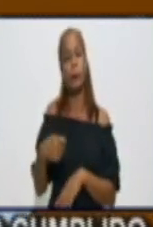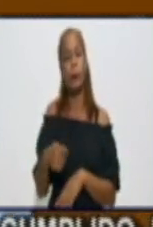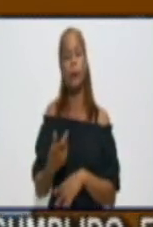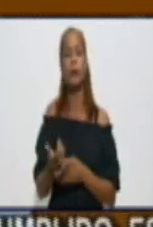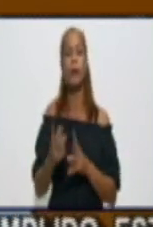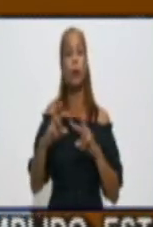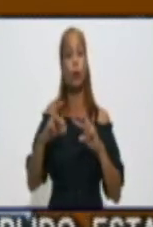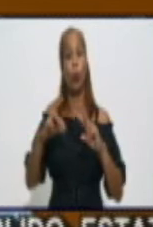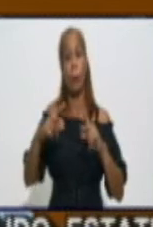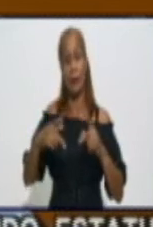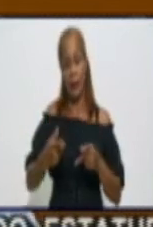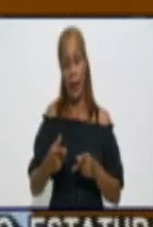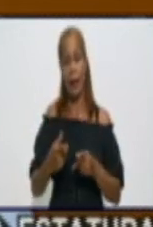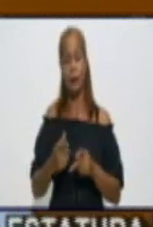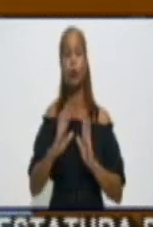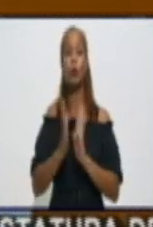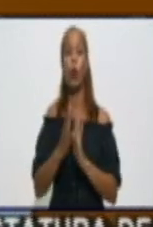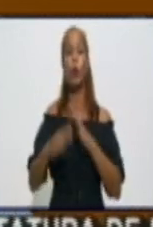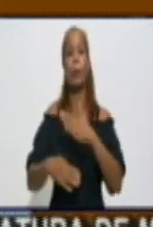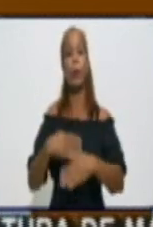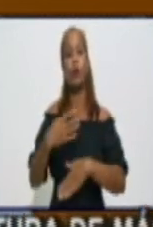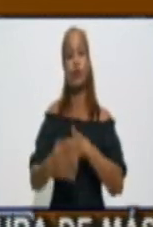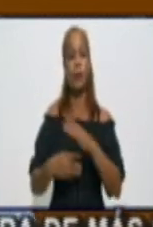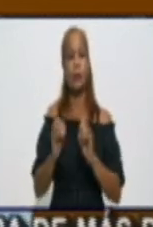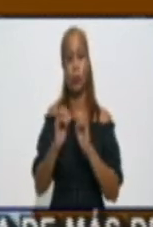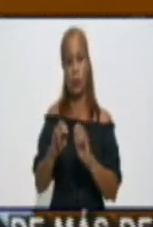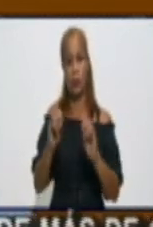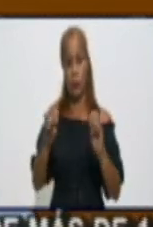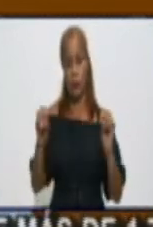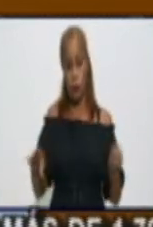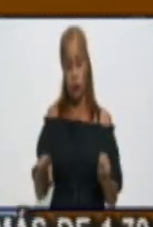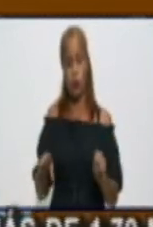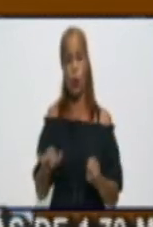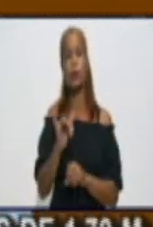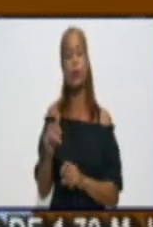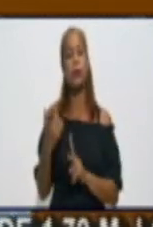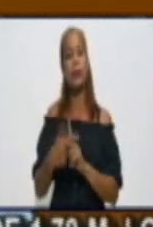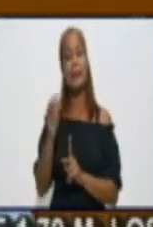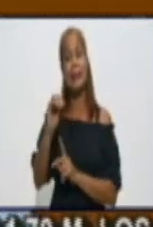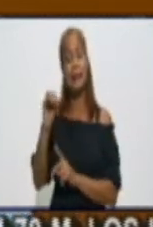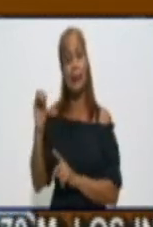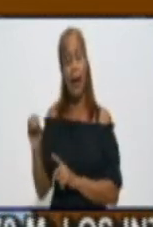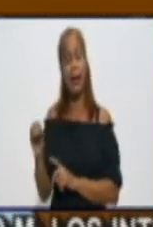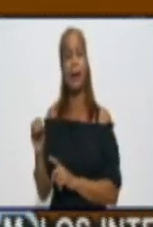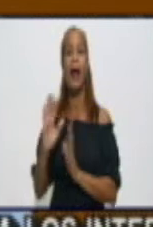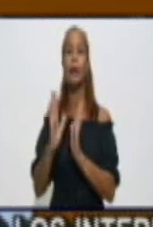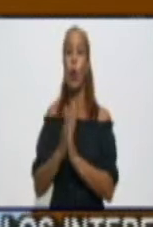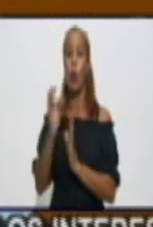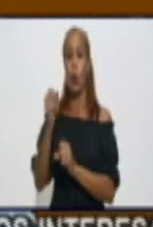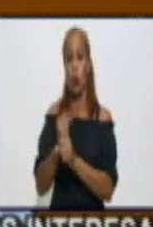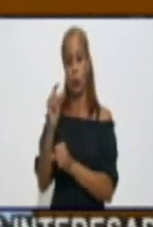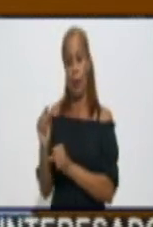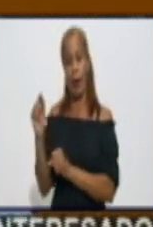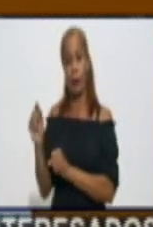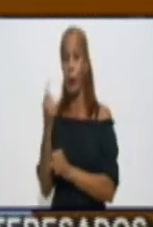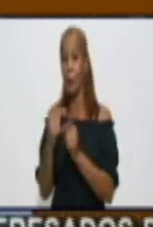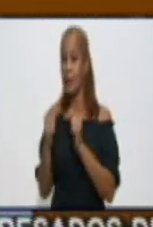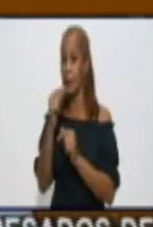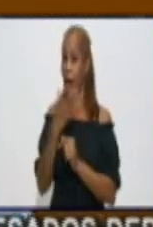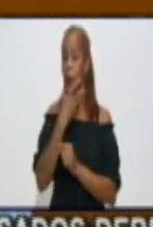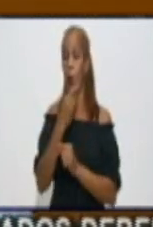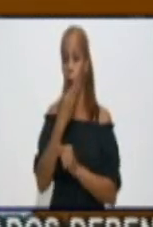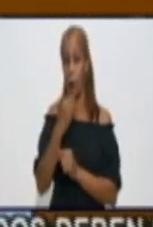el proceso de distribución, porque ya teníamos que utilizar una cantidad de trabajadores, fundamentalmente jóvenes, transporte con la